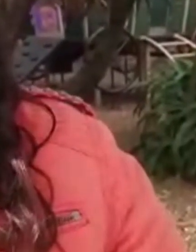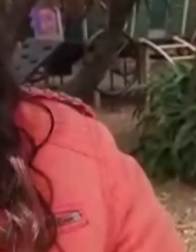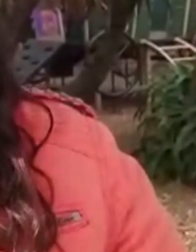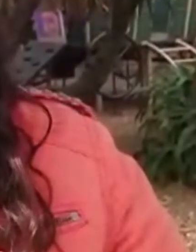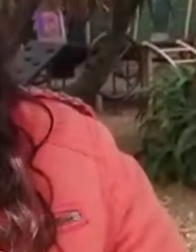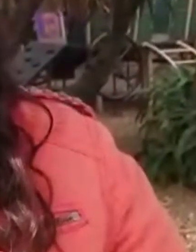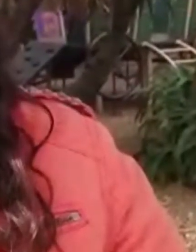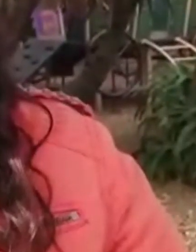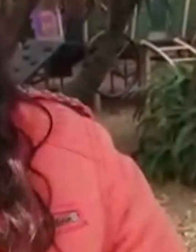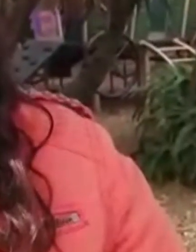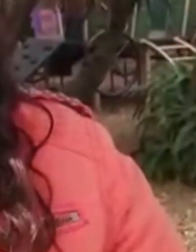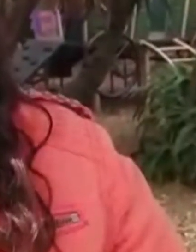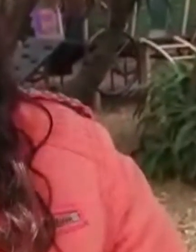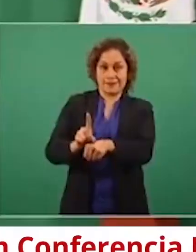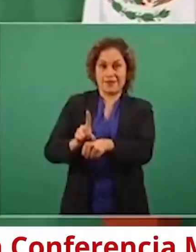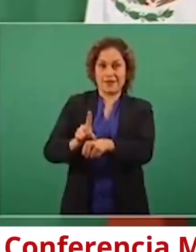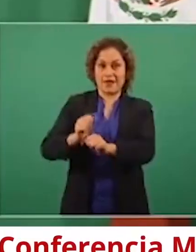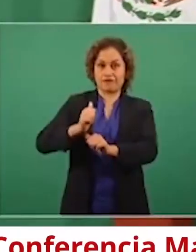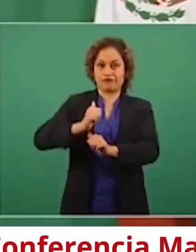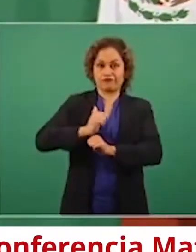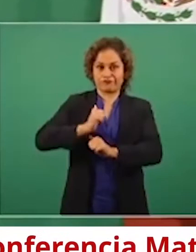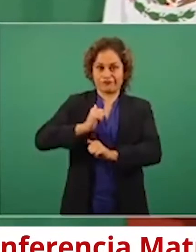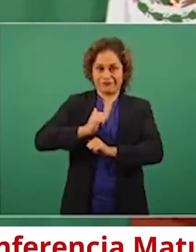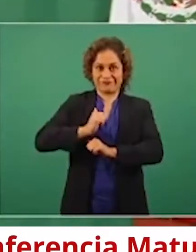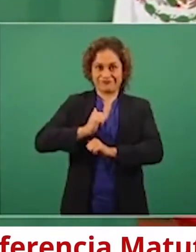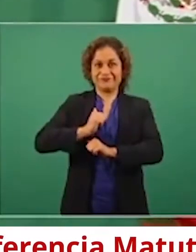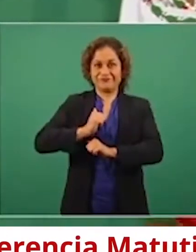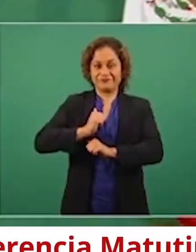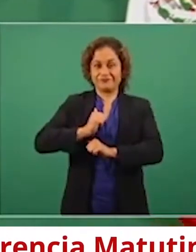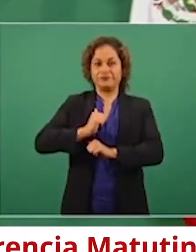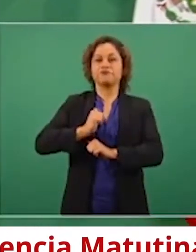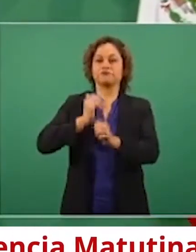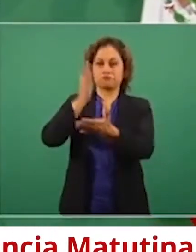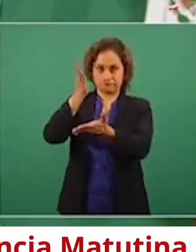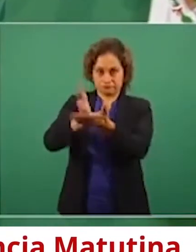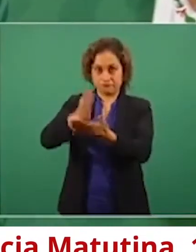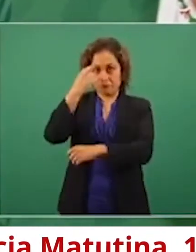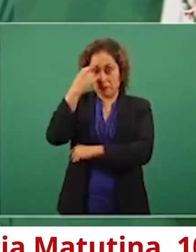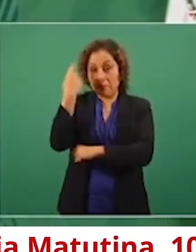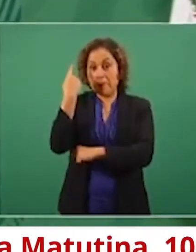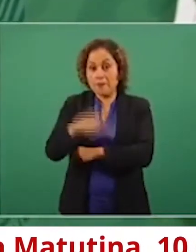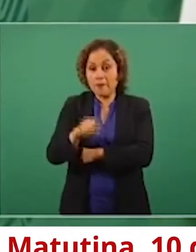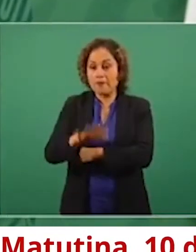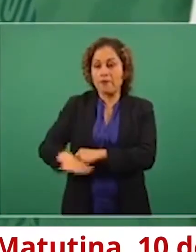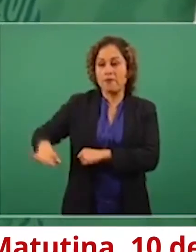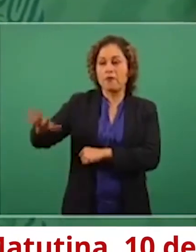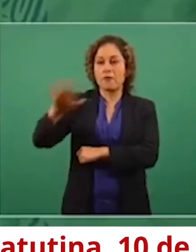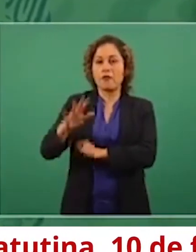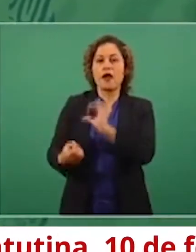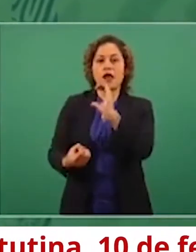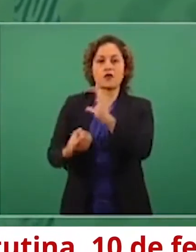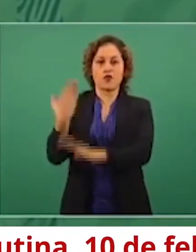oa la propuesta que tiene el legislador de morena ricardo monreal el senador aseguró que en torno al tema de las redes sociales